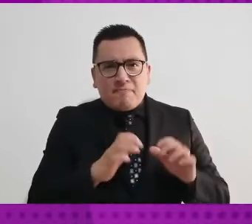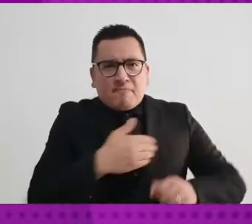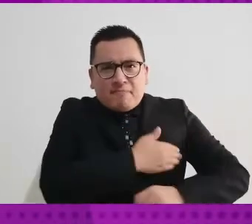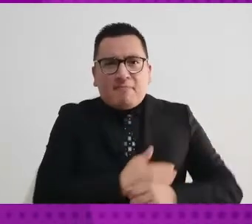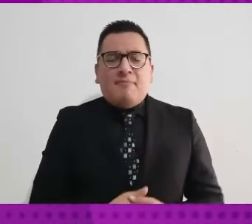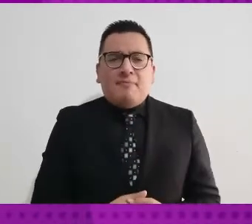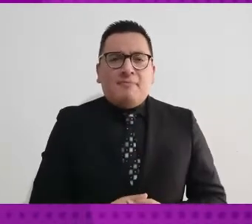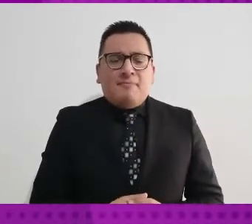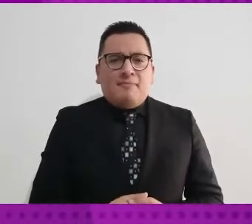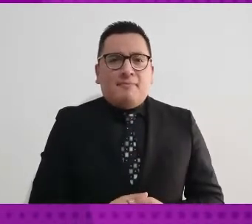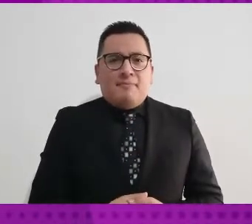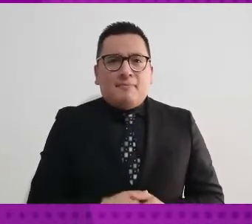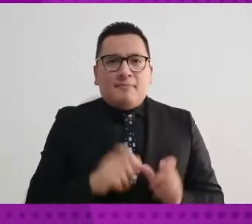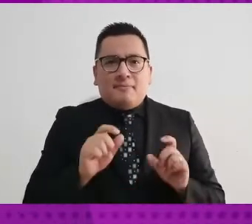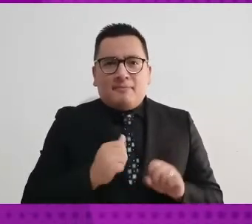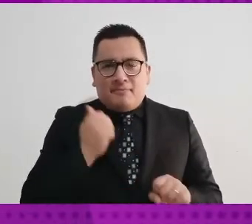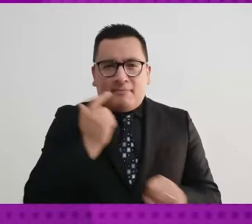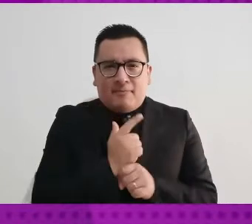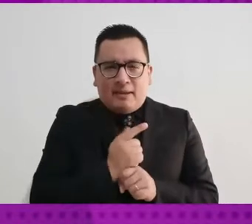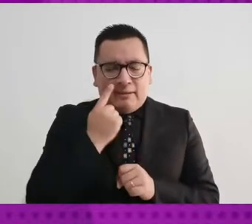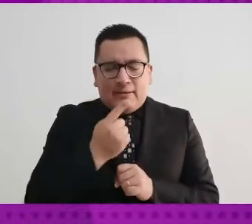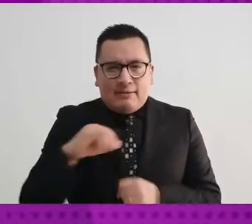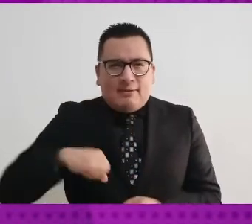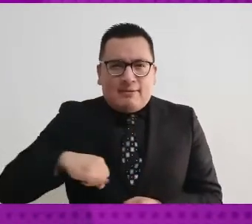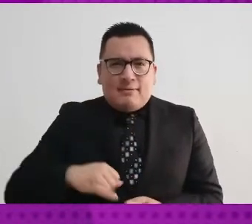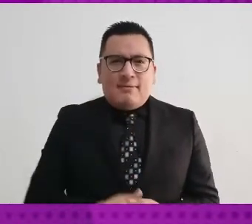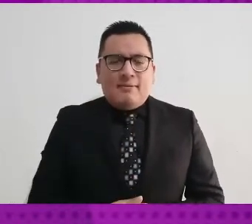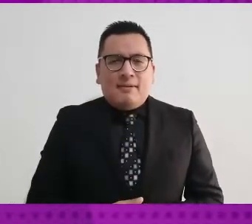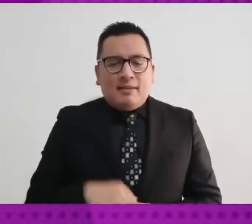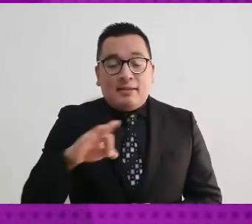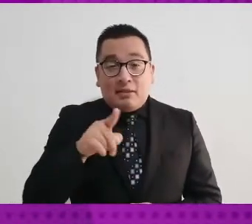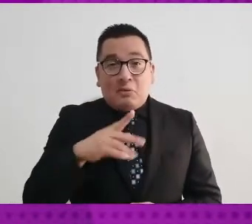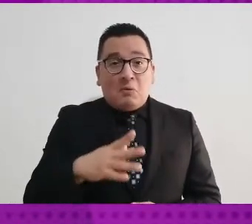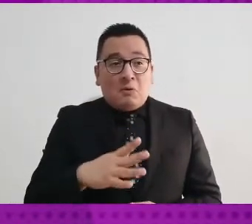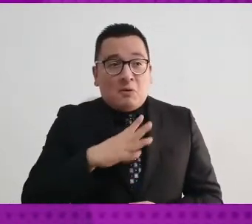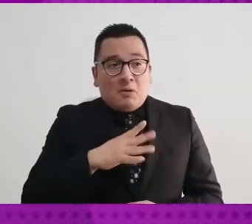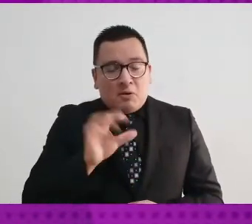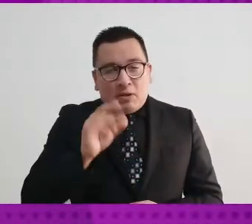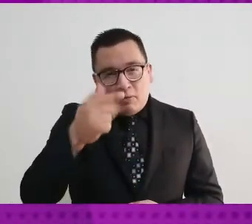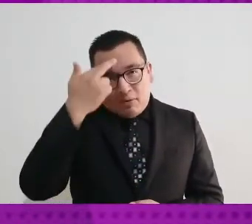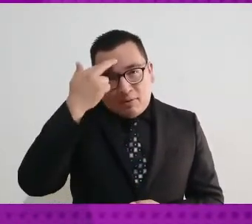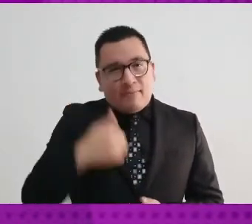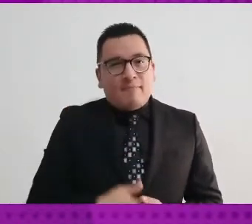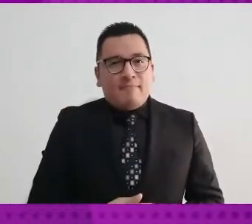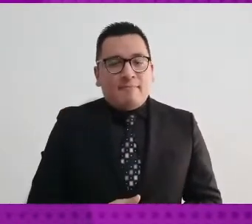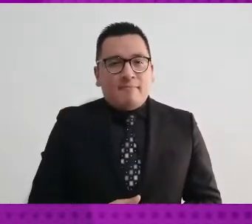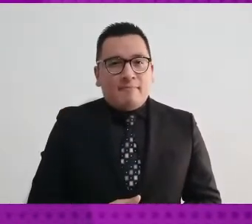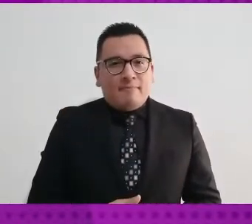del tiempo. Se va a encontrar también, Gaby, algo bien interesante. Quizá tú lo tengas visualizado, y